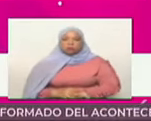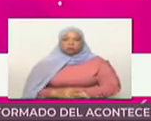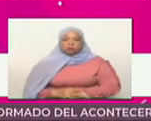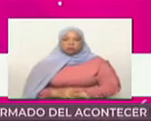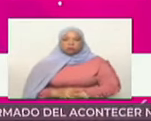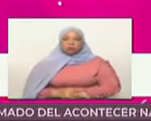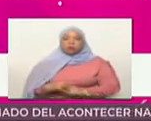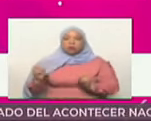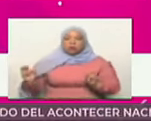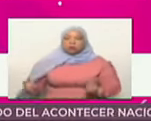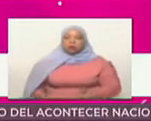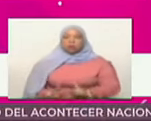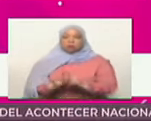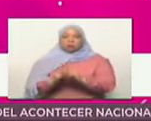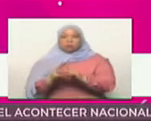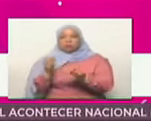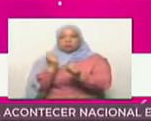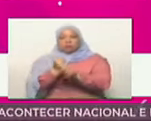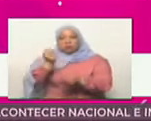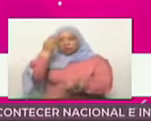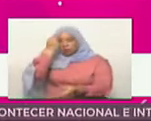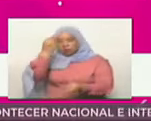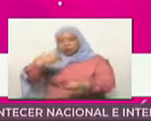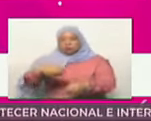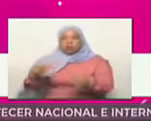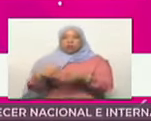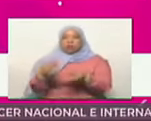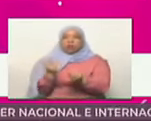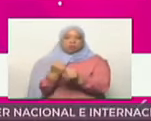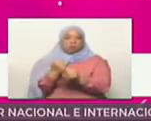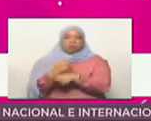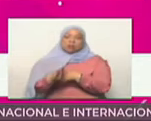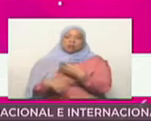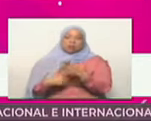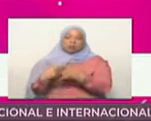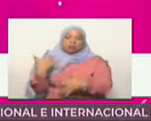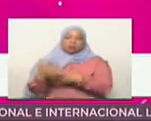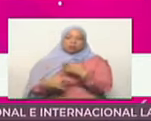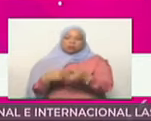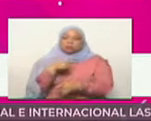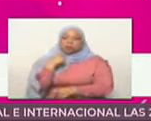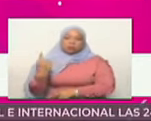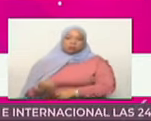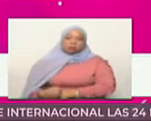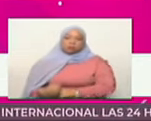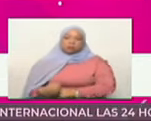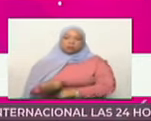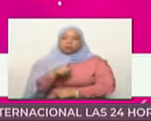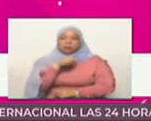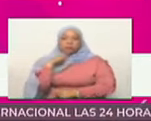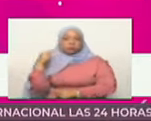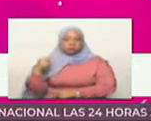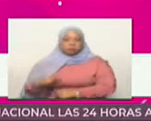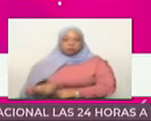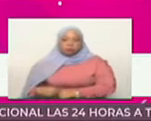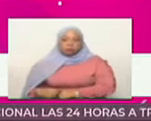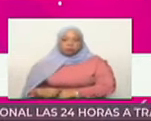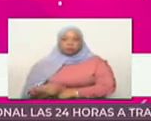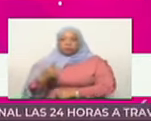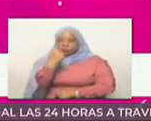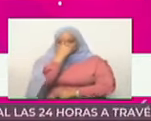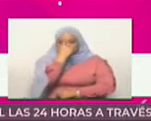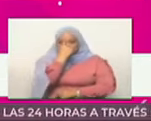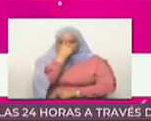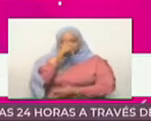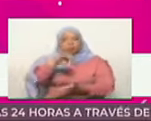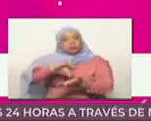Tuvimos encuentros, acuerdos, reuniones con Rusia, China, India,